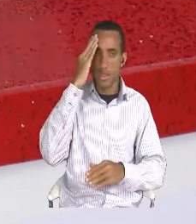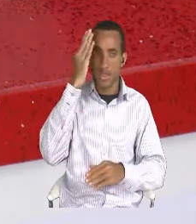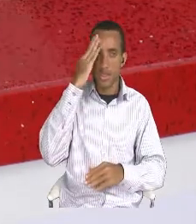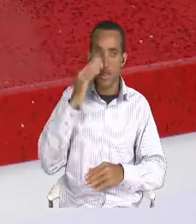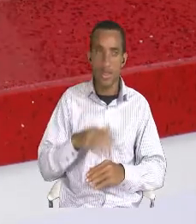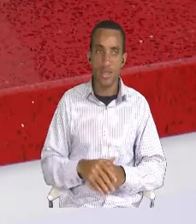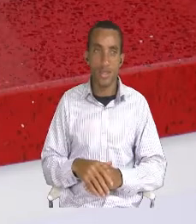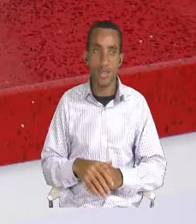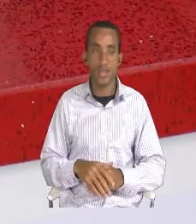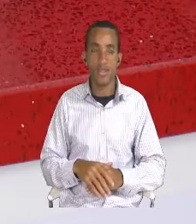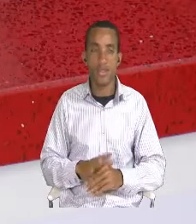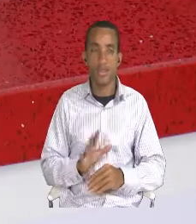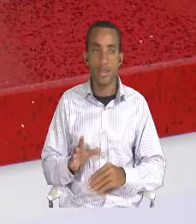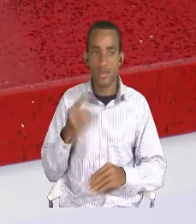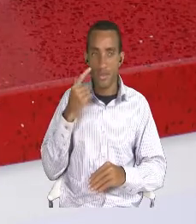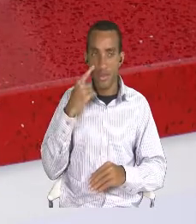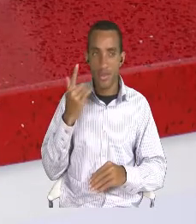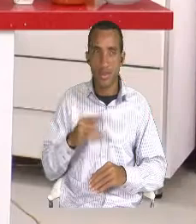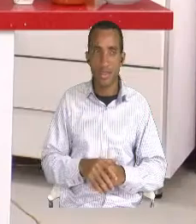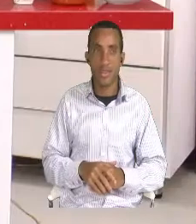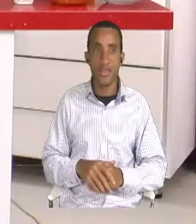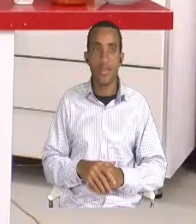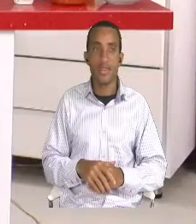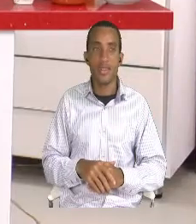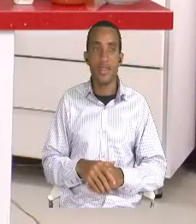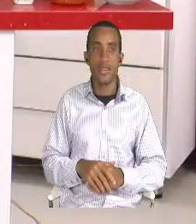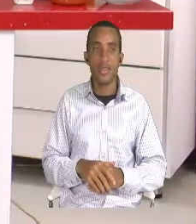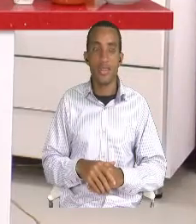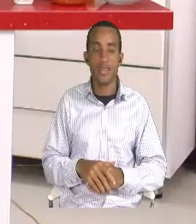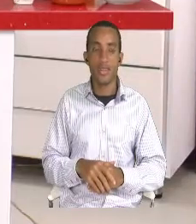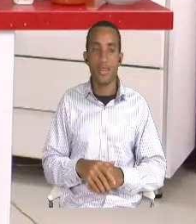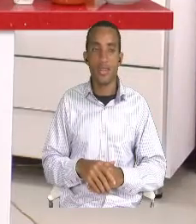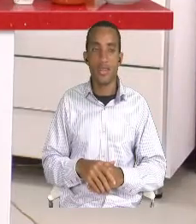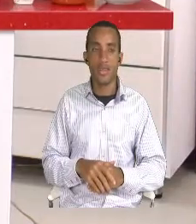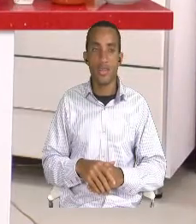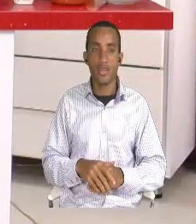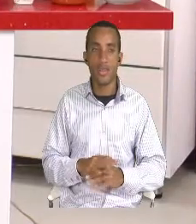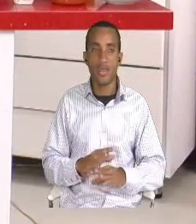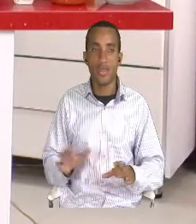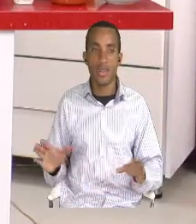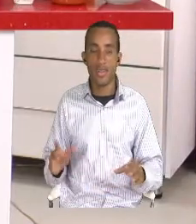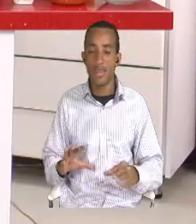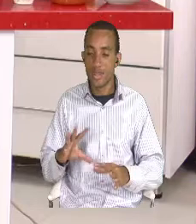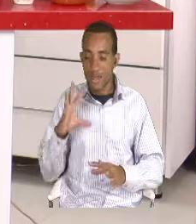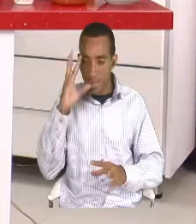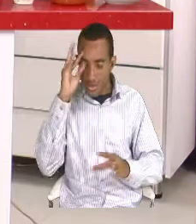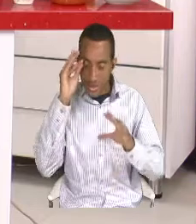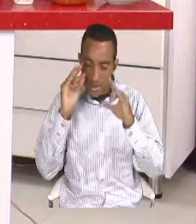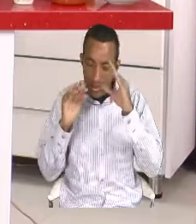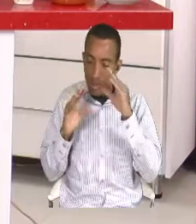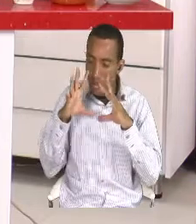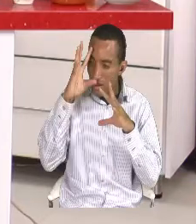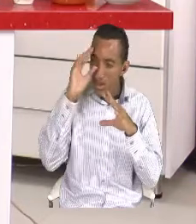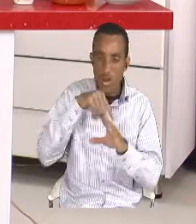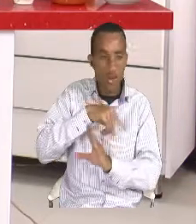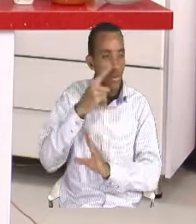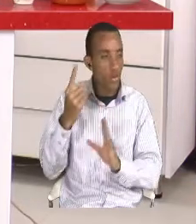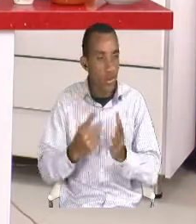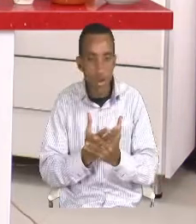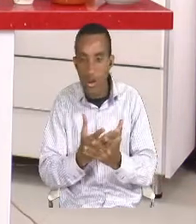primer lomo y ya, mire, ya lo sí, salió. Aquí tenemos una mezcla. De eso se trata la vida, de estar en toda, ¿no? En toda, sí, señora. De sal